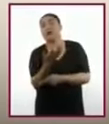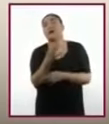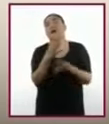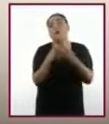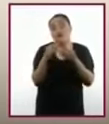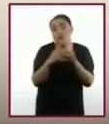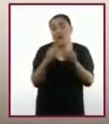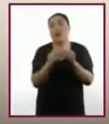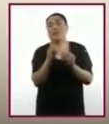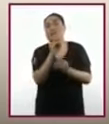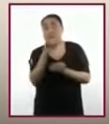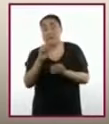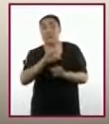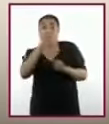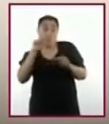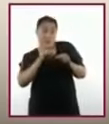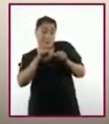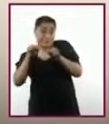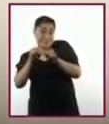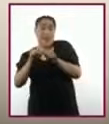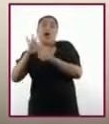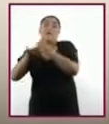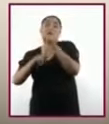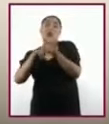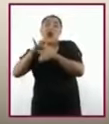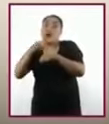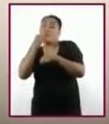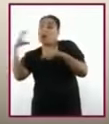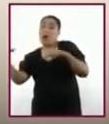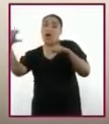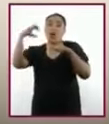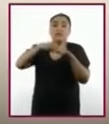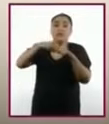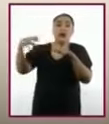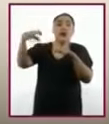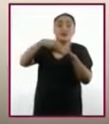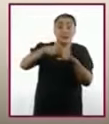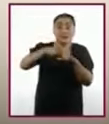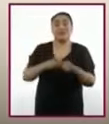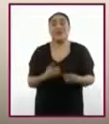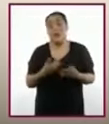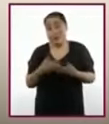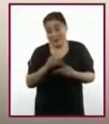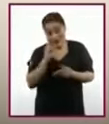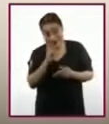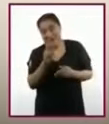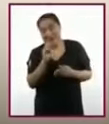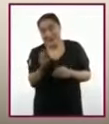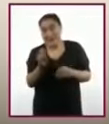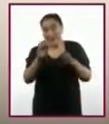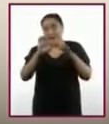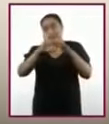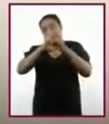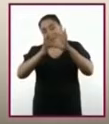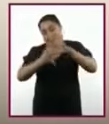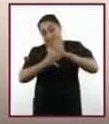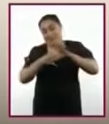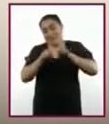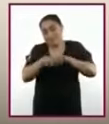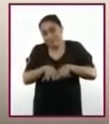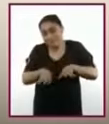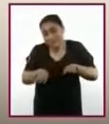vez, los animales carnívoros se alimentan de los herbívoros o de otros carnívoros. Para concluir esta cadena o red alimentaria, cuando los